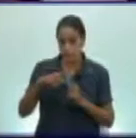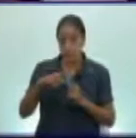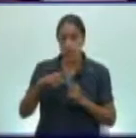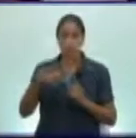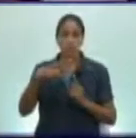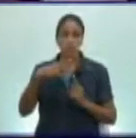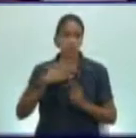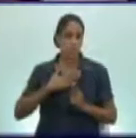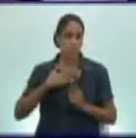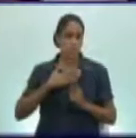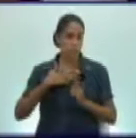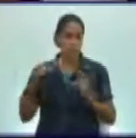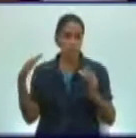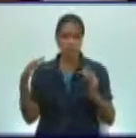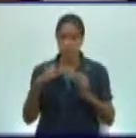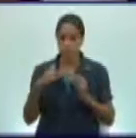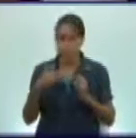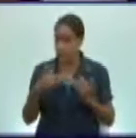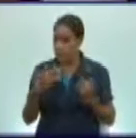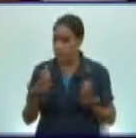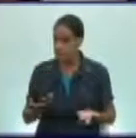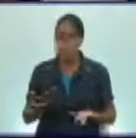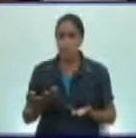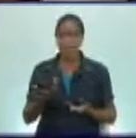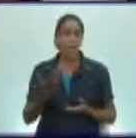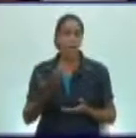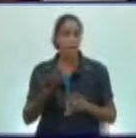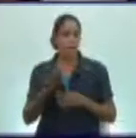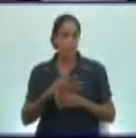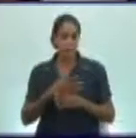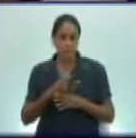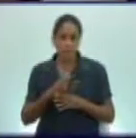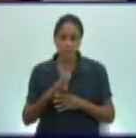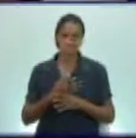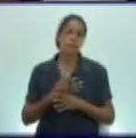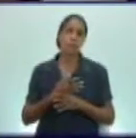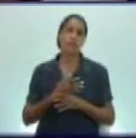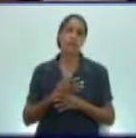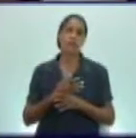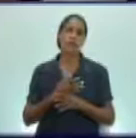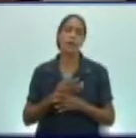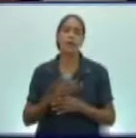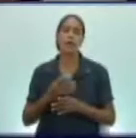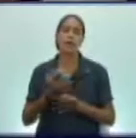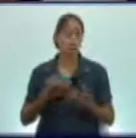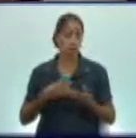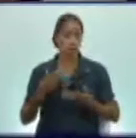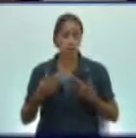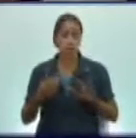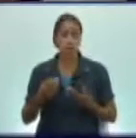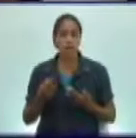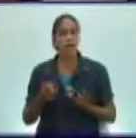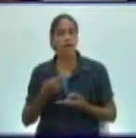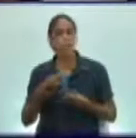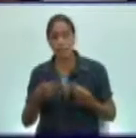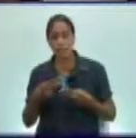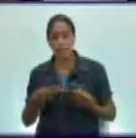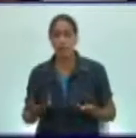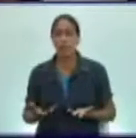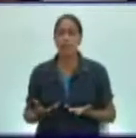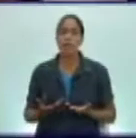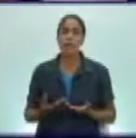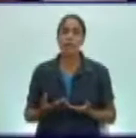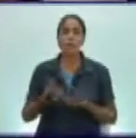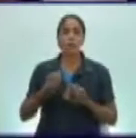independiente, que tenía varias actividades y entre ellas habíamos propuesto la realización de un